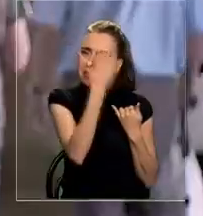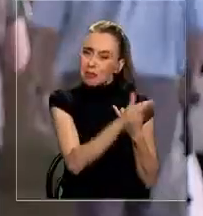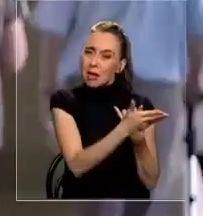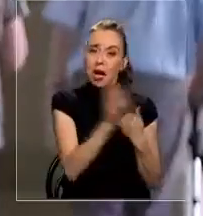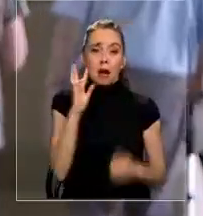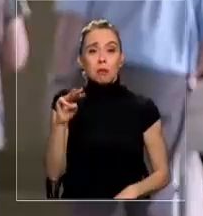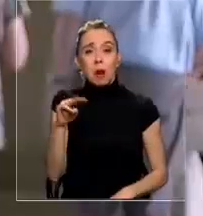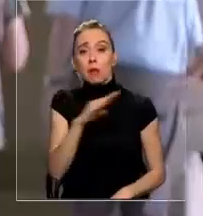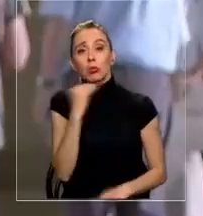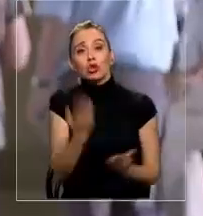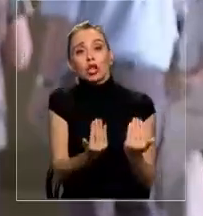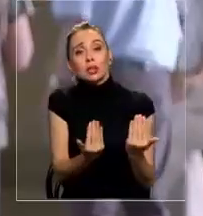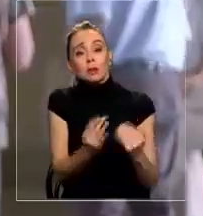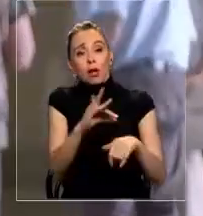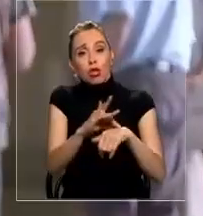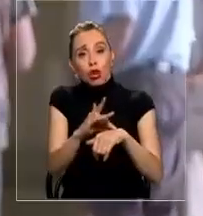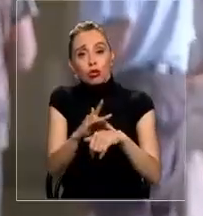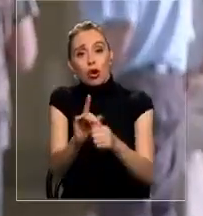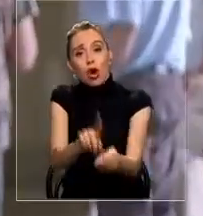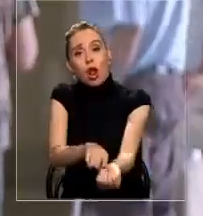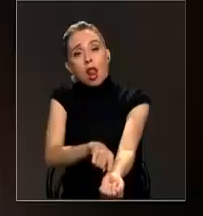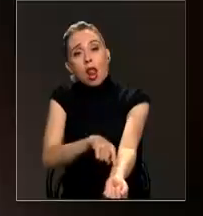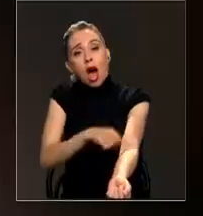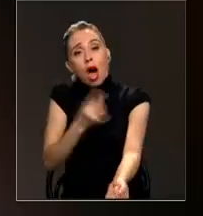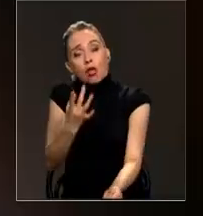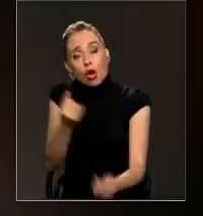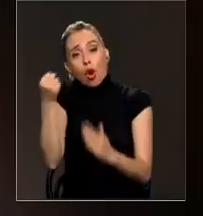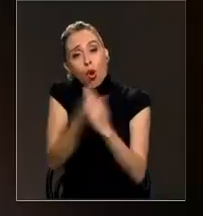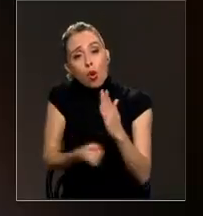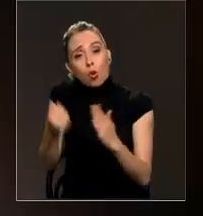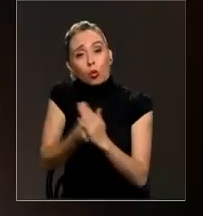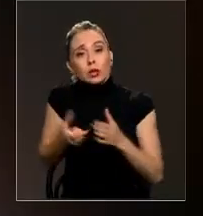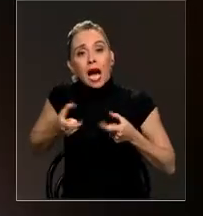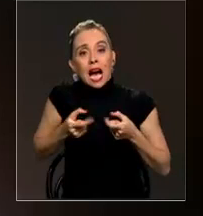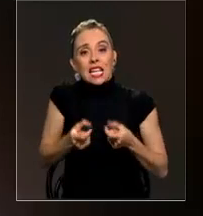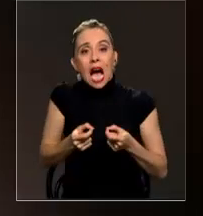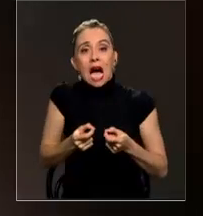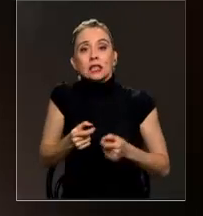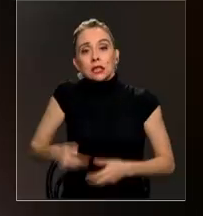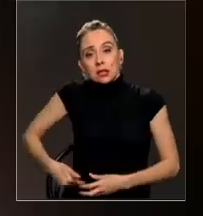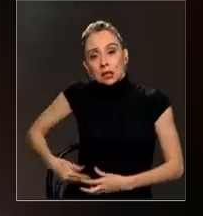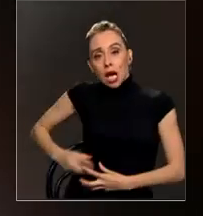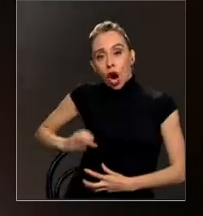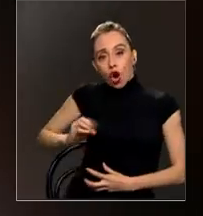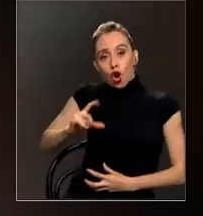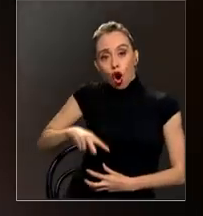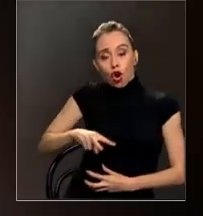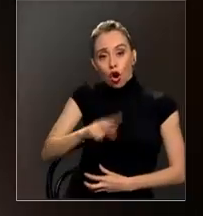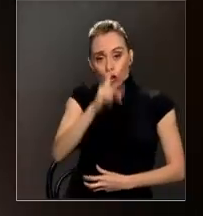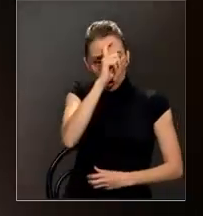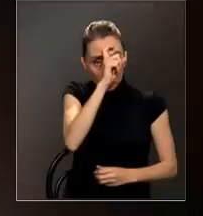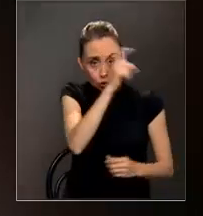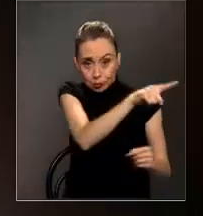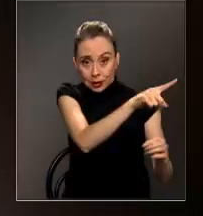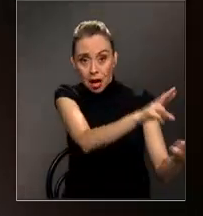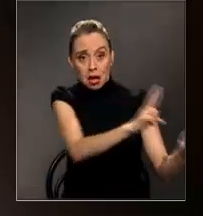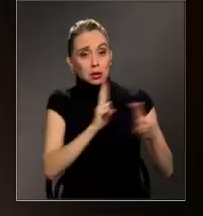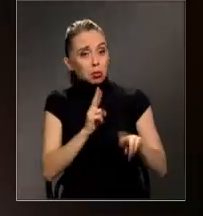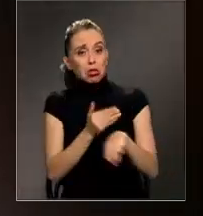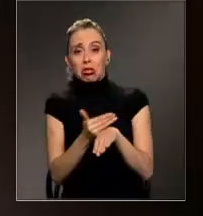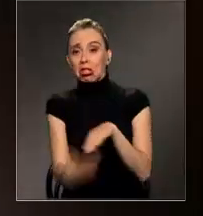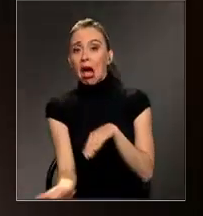madre murió esperando atención tras una larga y dolorosa lucha contra un cáncer de colon. El sistema llegó demasiado